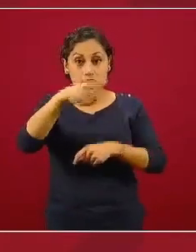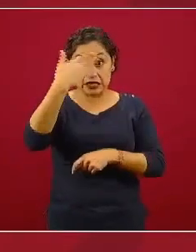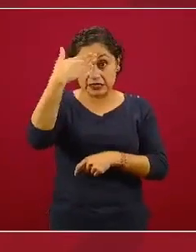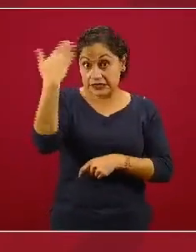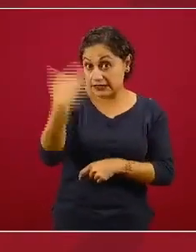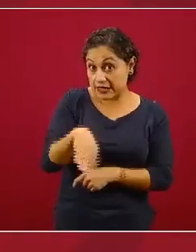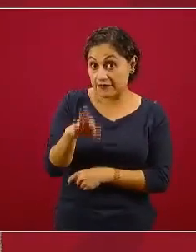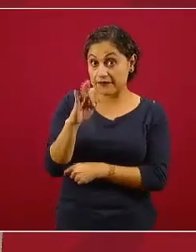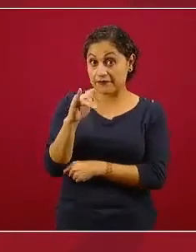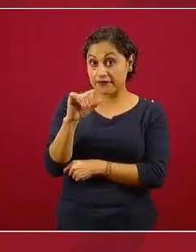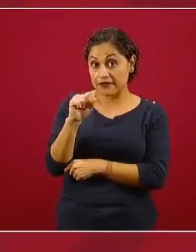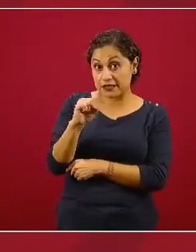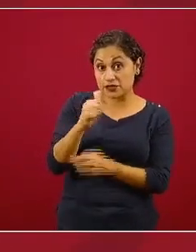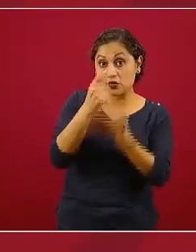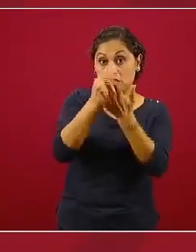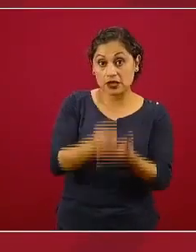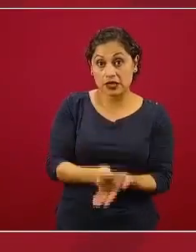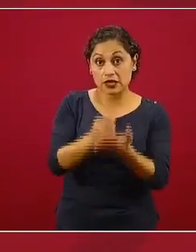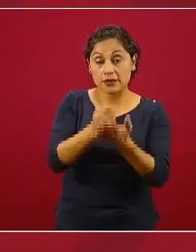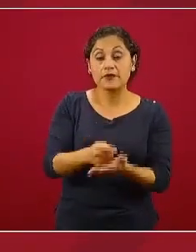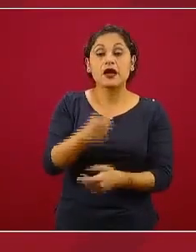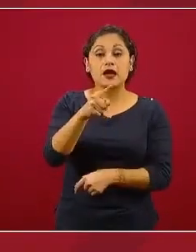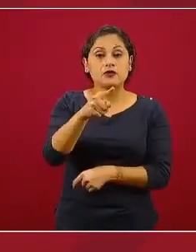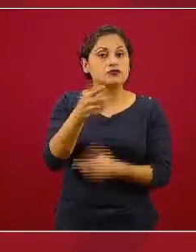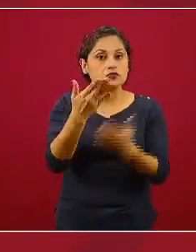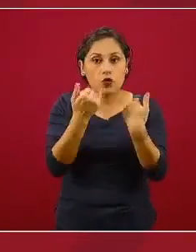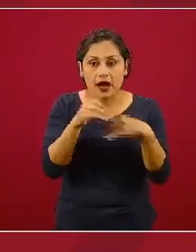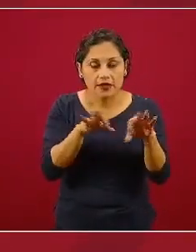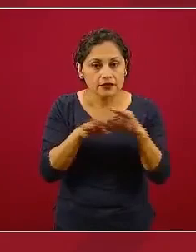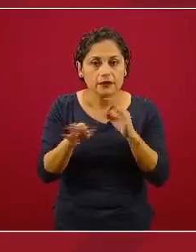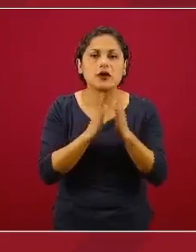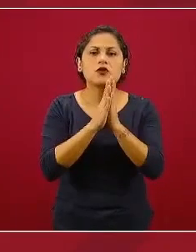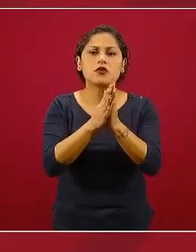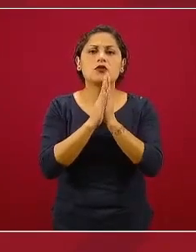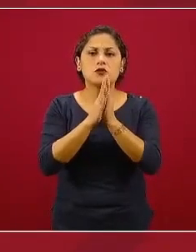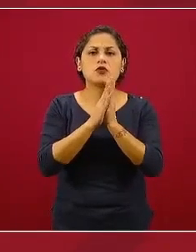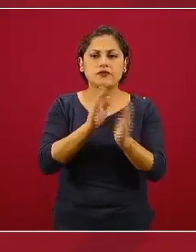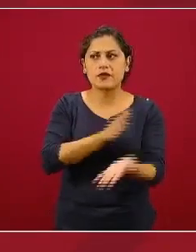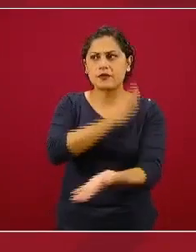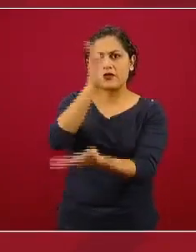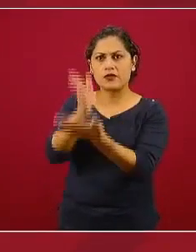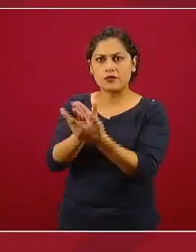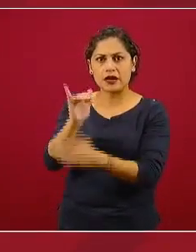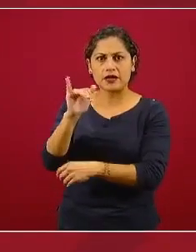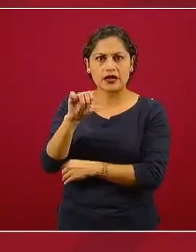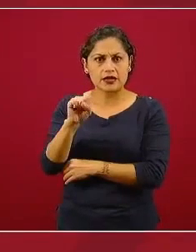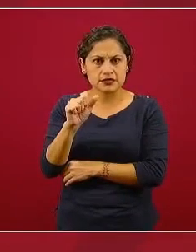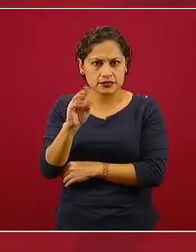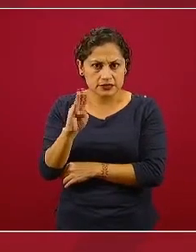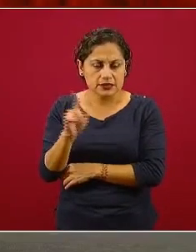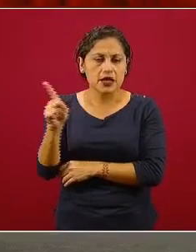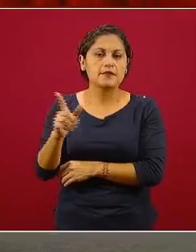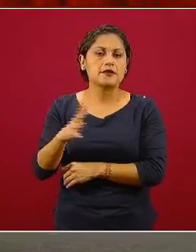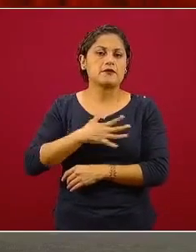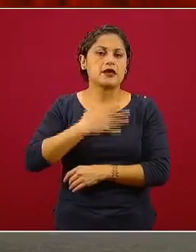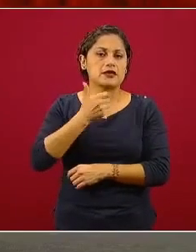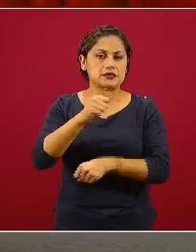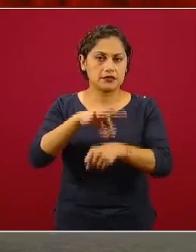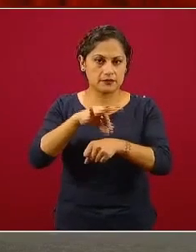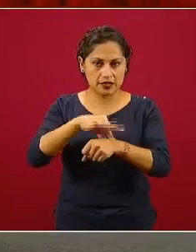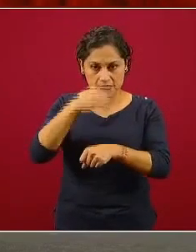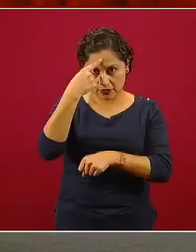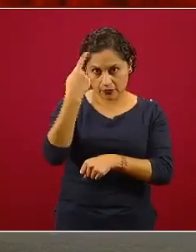quiera trabajar y no tenga trabajo, por favor, acuda a la convocatoria de médicos y médicas del bienestar que está indicada para